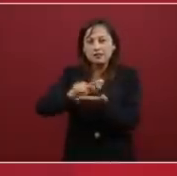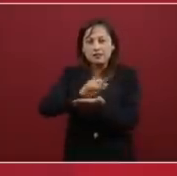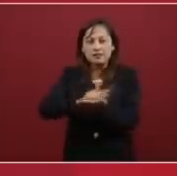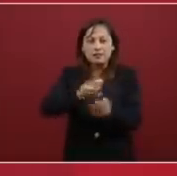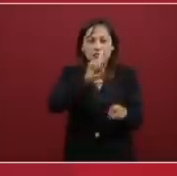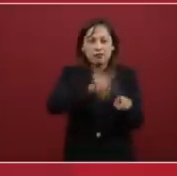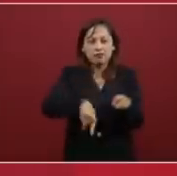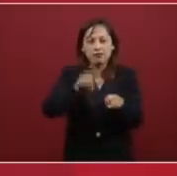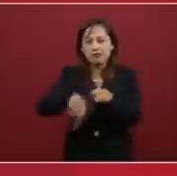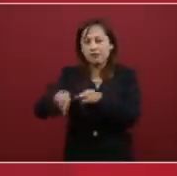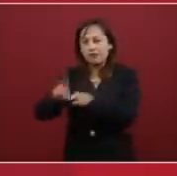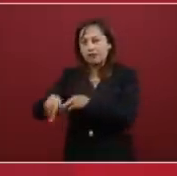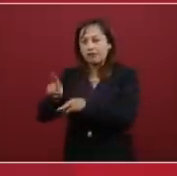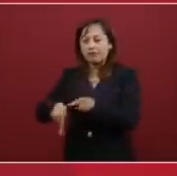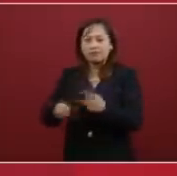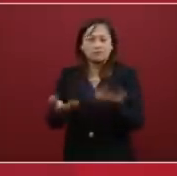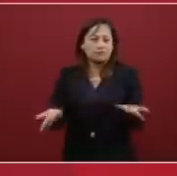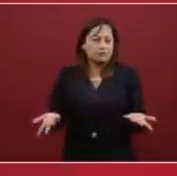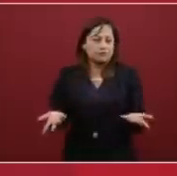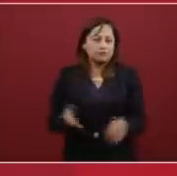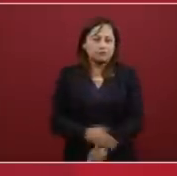para decirlo con claridad,